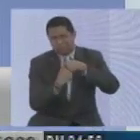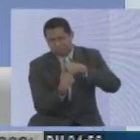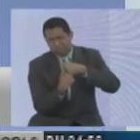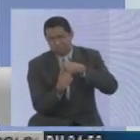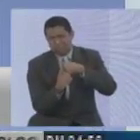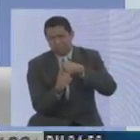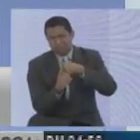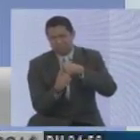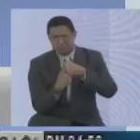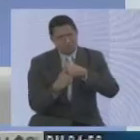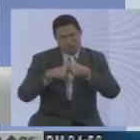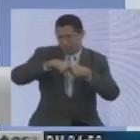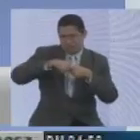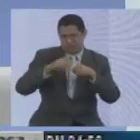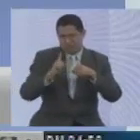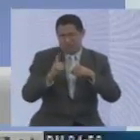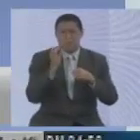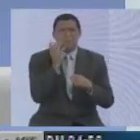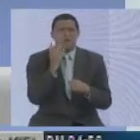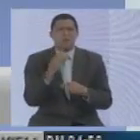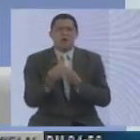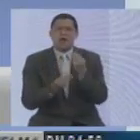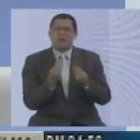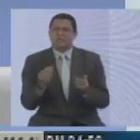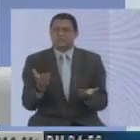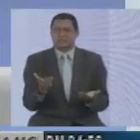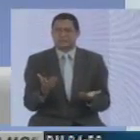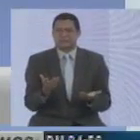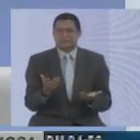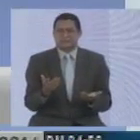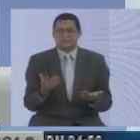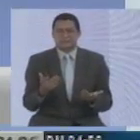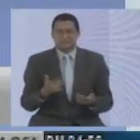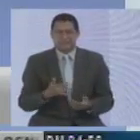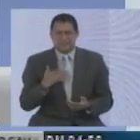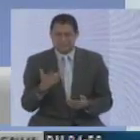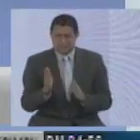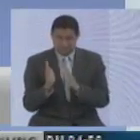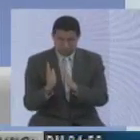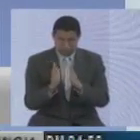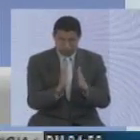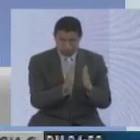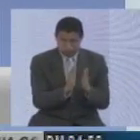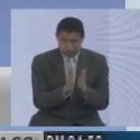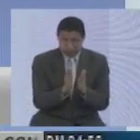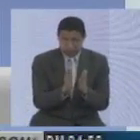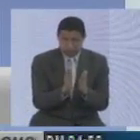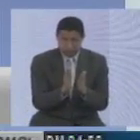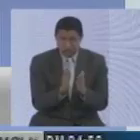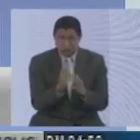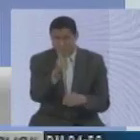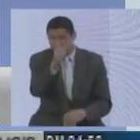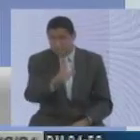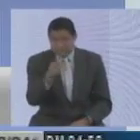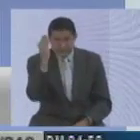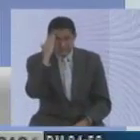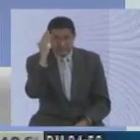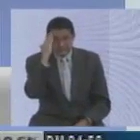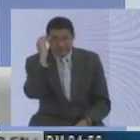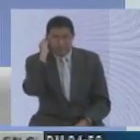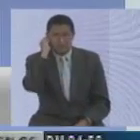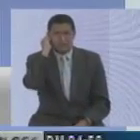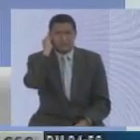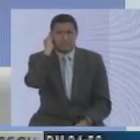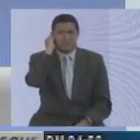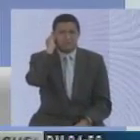debemos hacer entonces en el caso quisiera saber cuáles son las pautas que debes seguir entonces la persona al momento de alguna